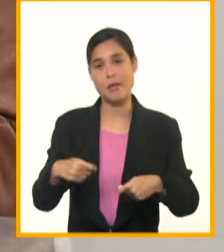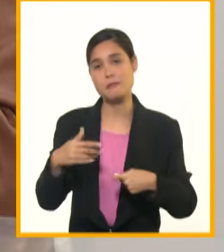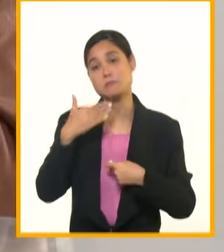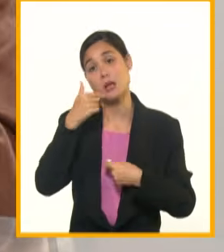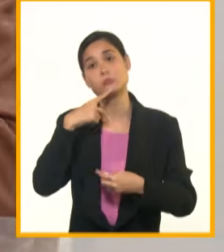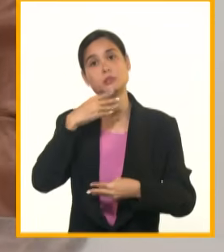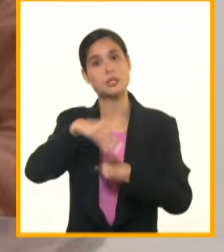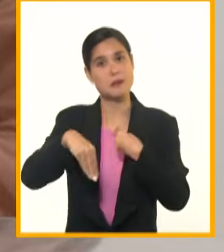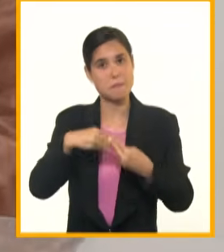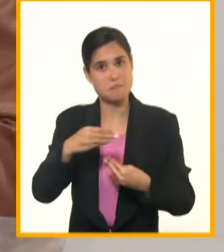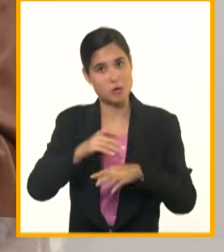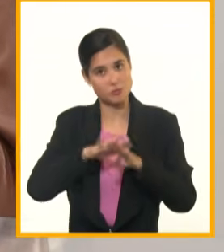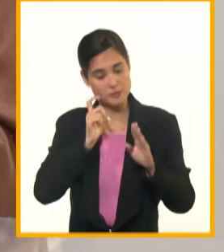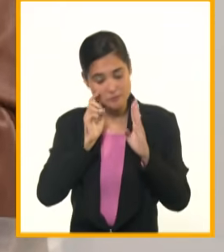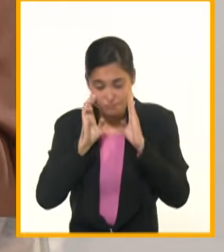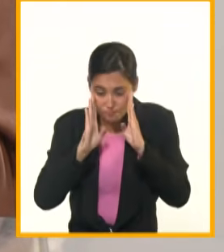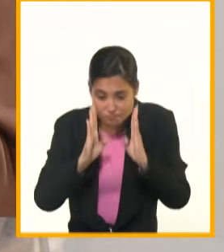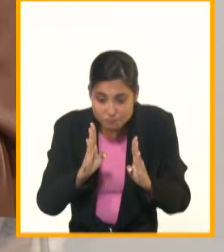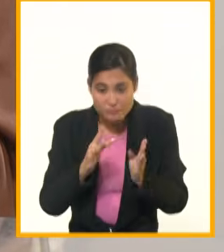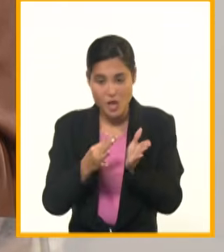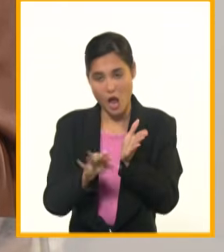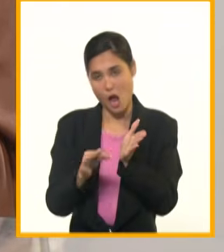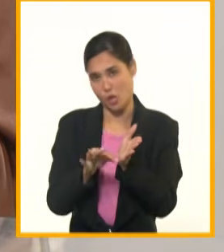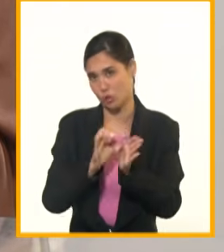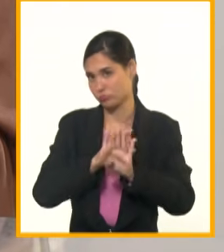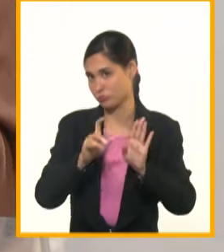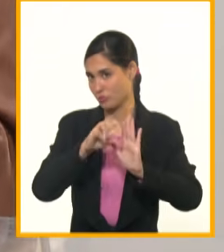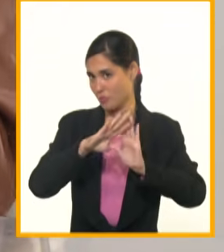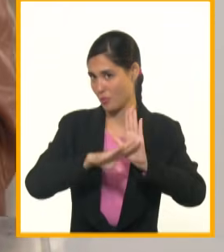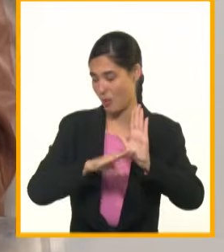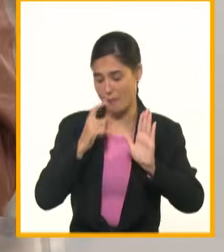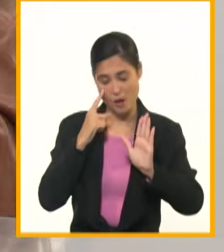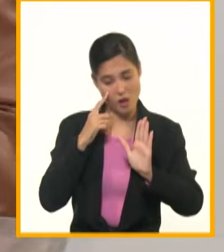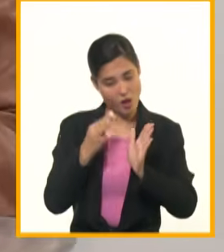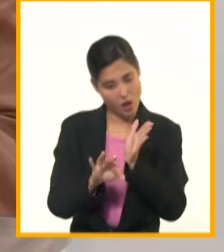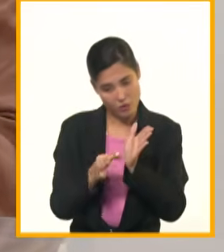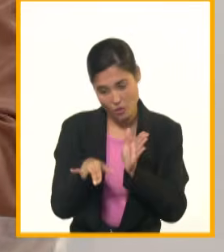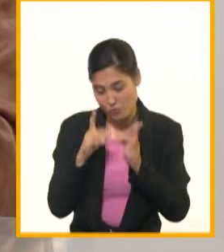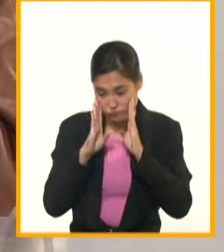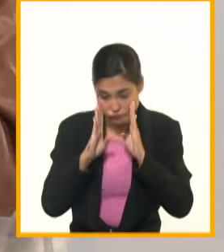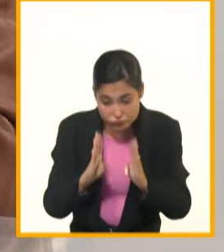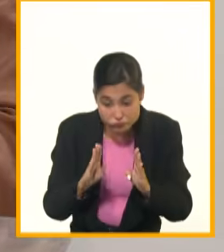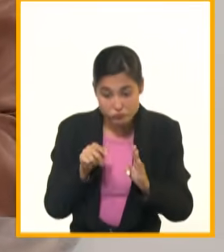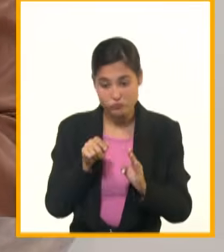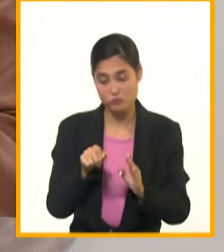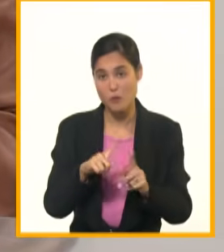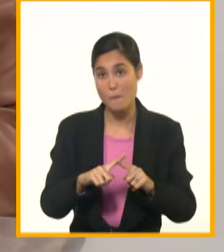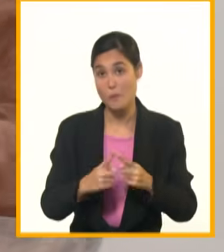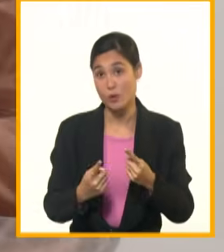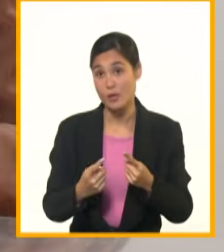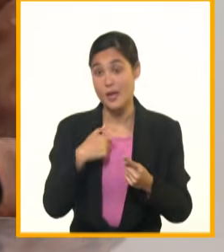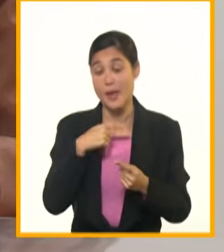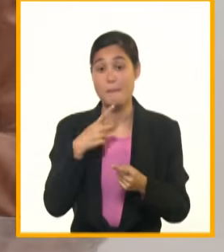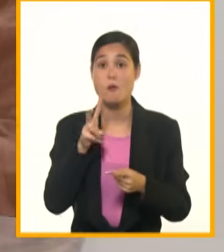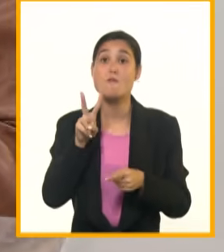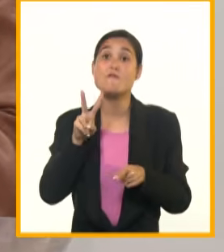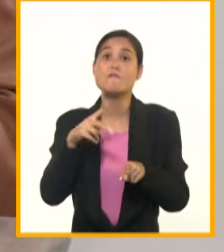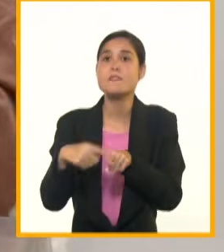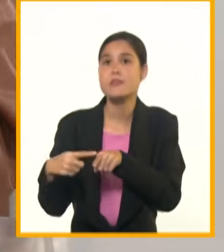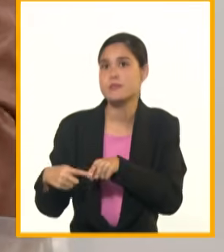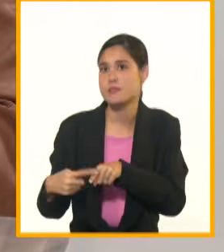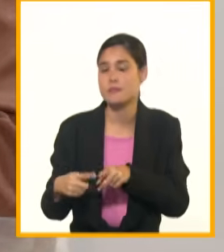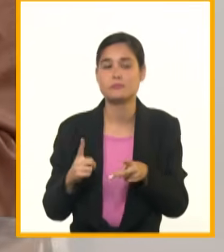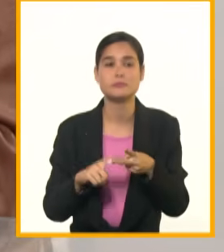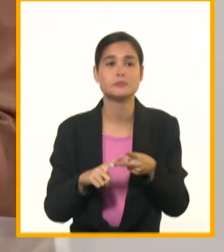del arroz, tiene una prioridad el programa del grano, porque realmente la provincia en el tema de las viandas, de los vegetales, de la